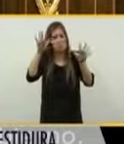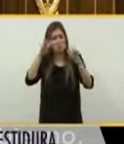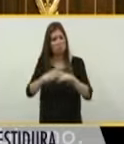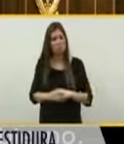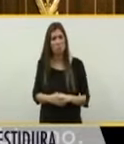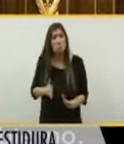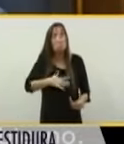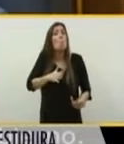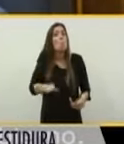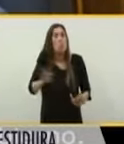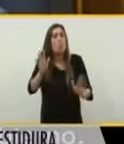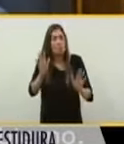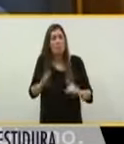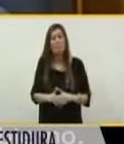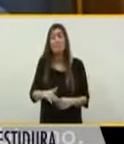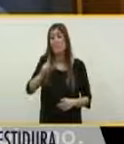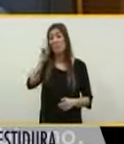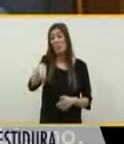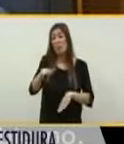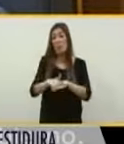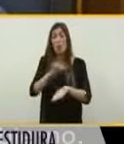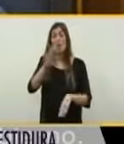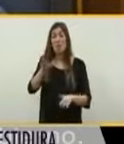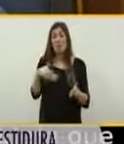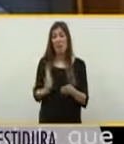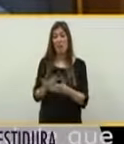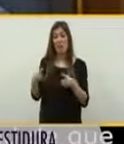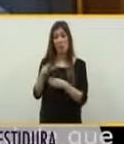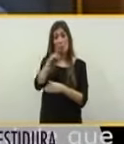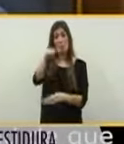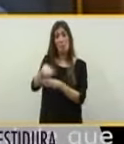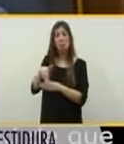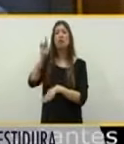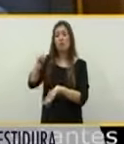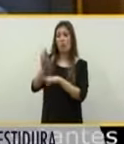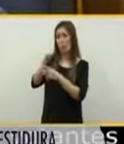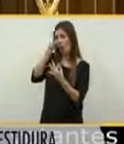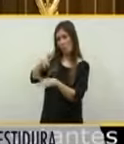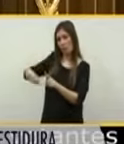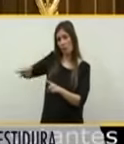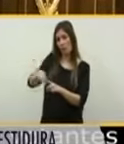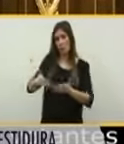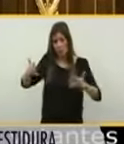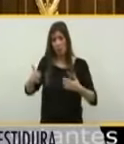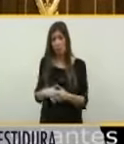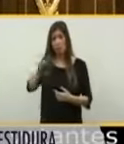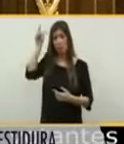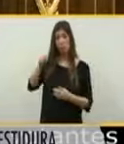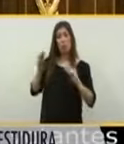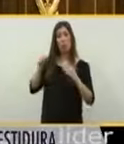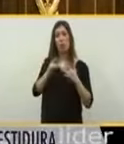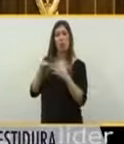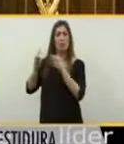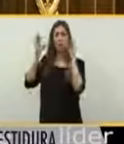posibilidad de que también sea culpa de los propios votantes del Partido Popular, por creer que su líder no iba a defraudar su